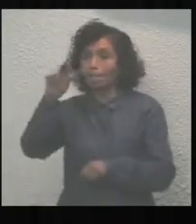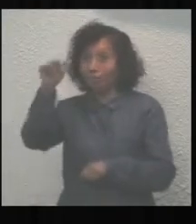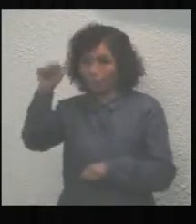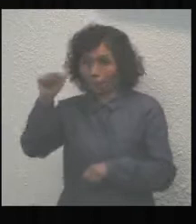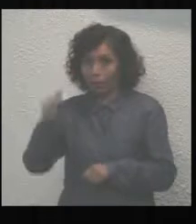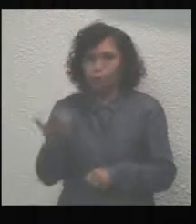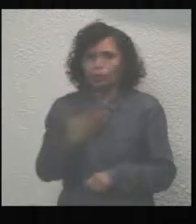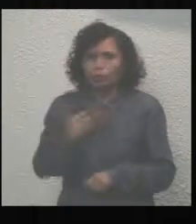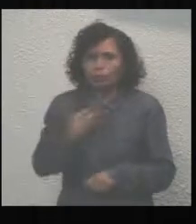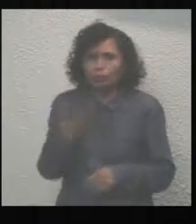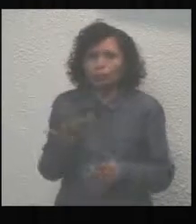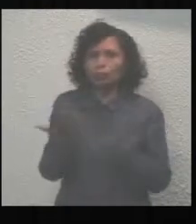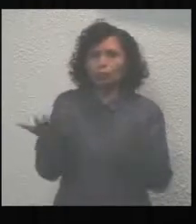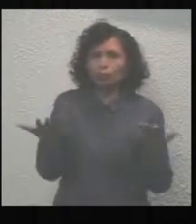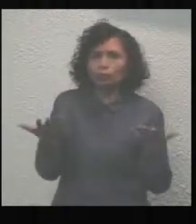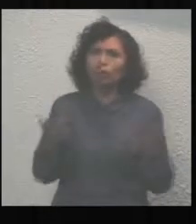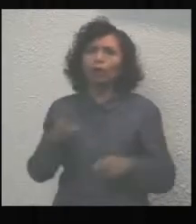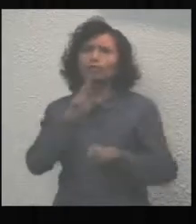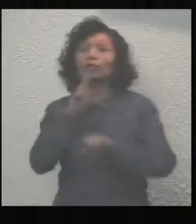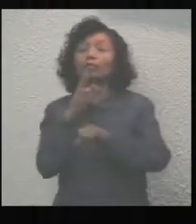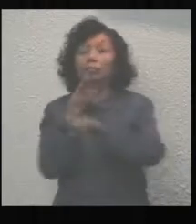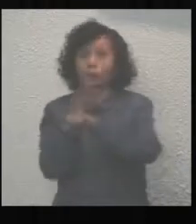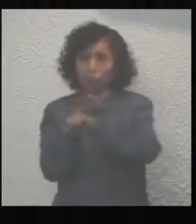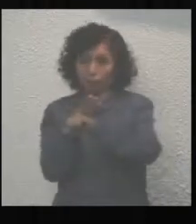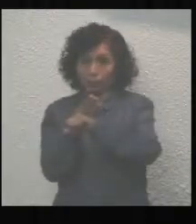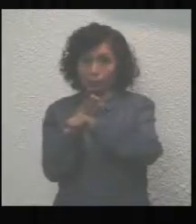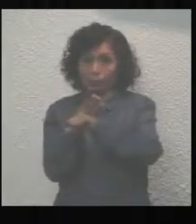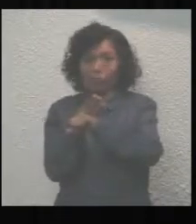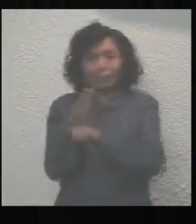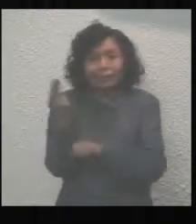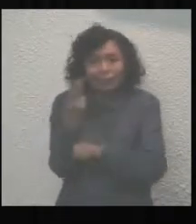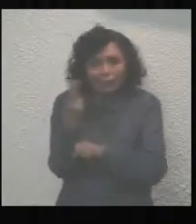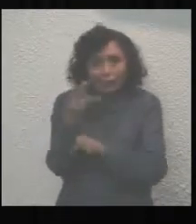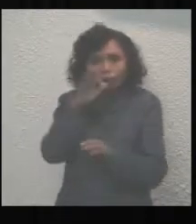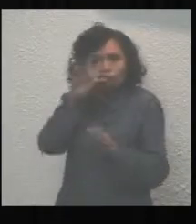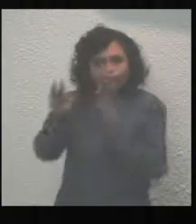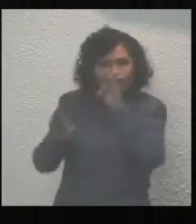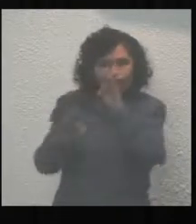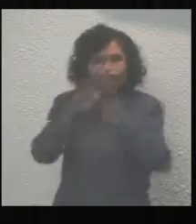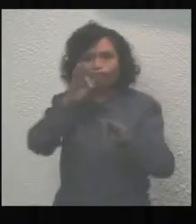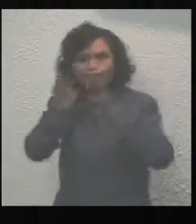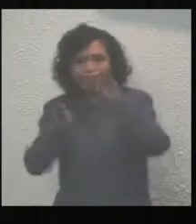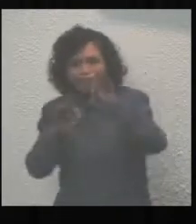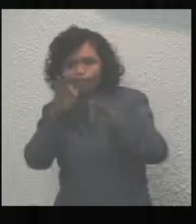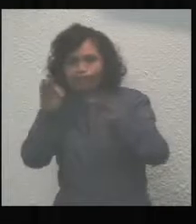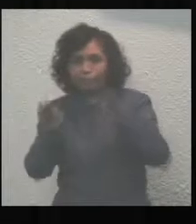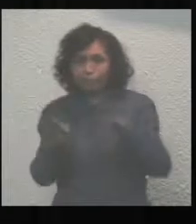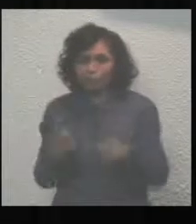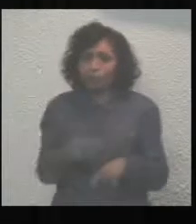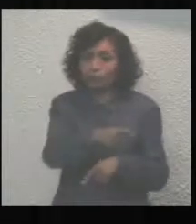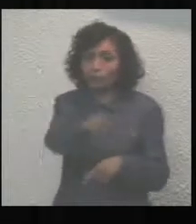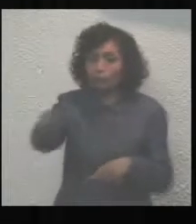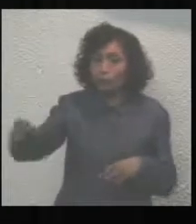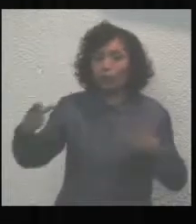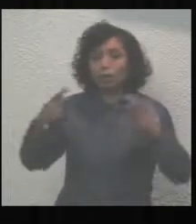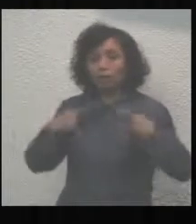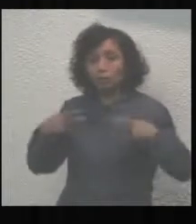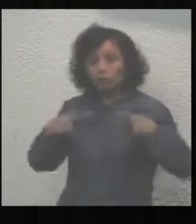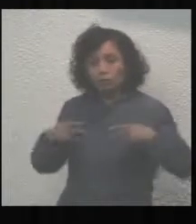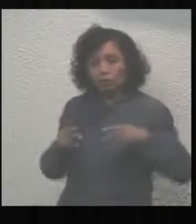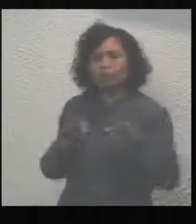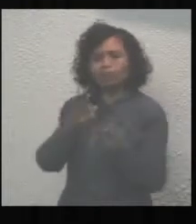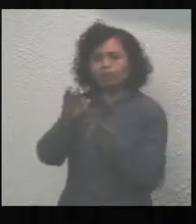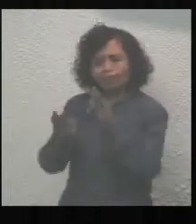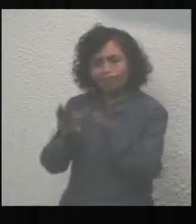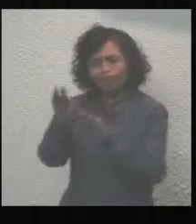un mandato mayoritario que habrá de ser atendido un mandato popular que no debe ser ignorado y mucho